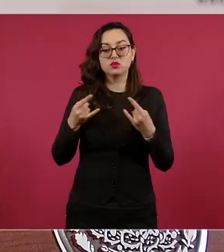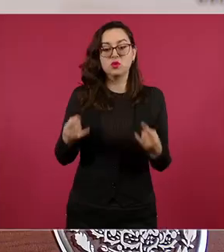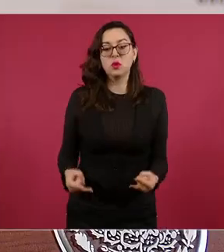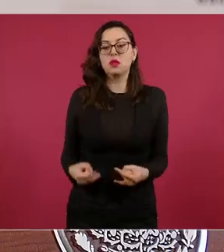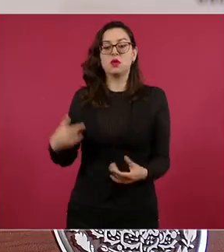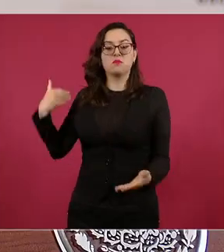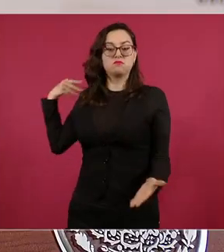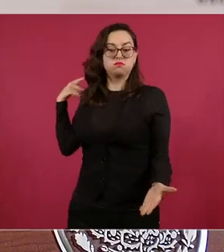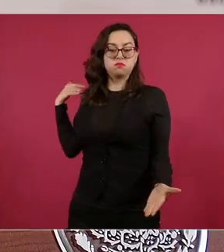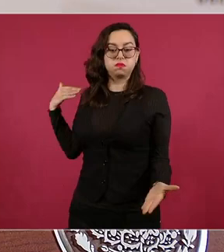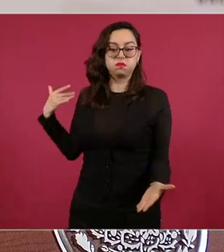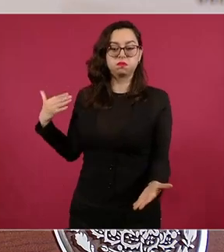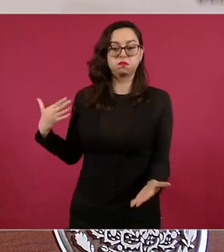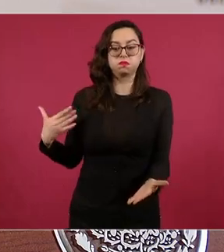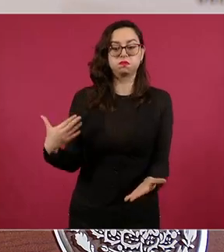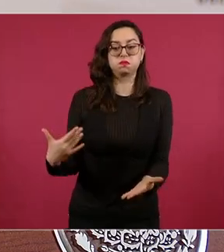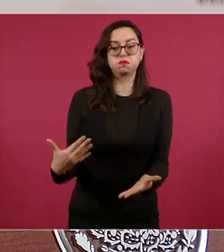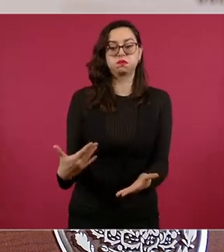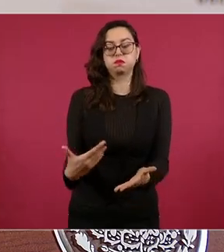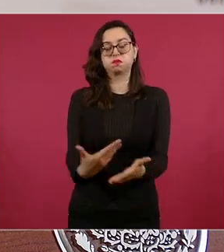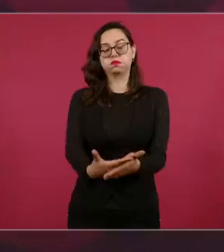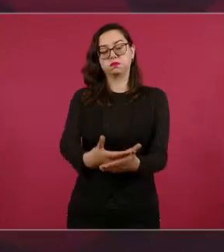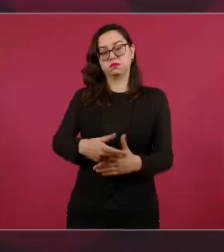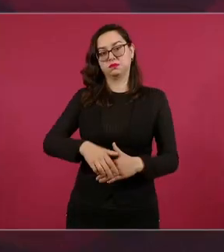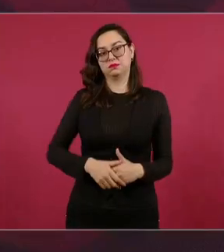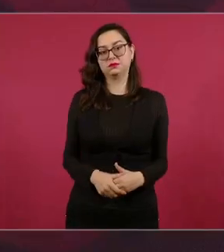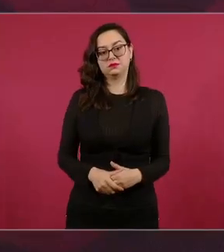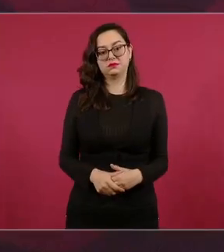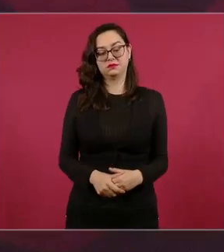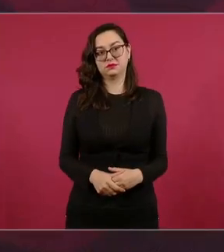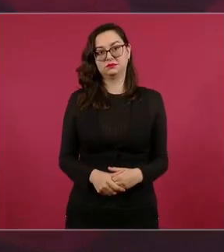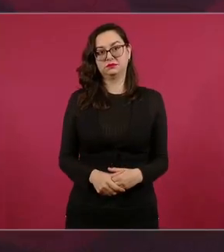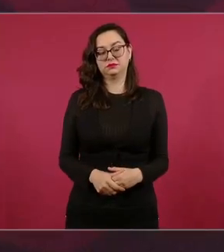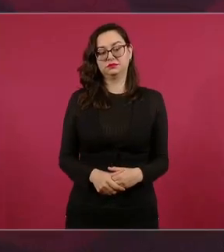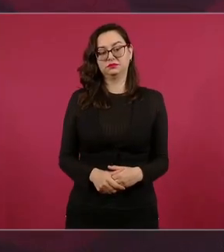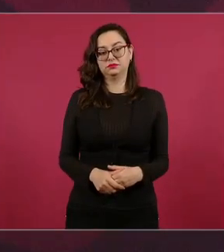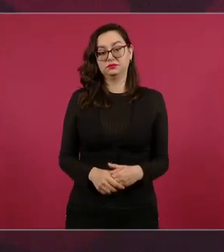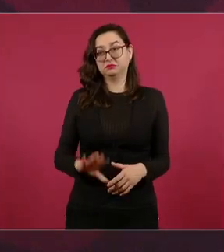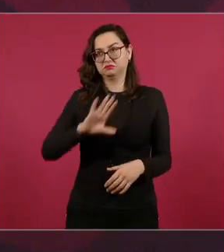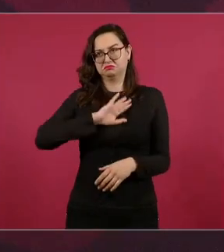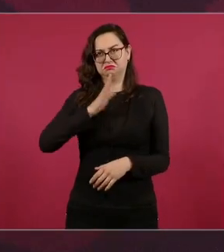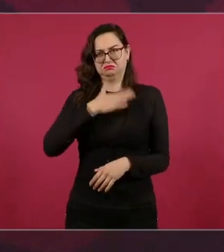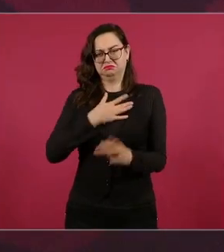antes de la llegada de los europeos por